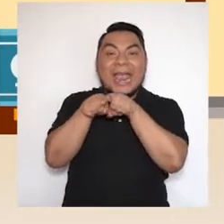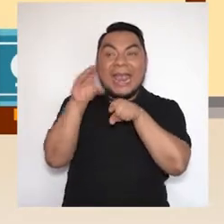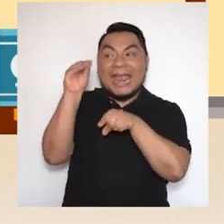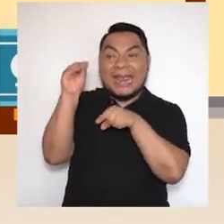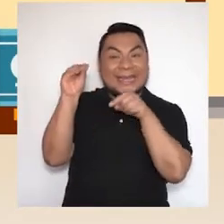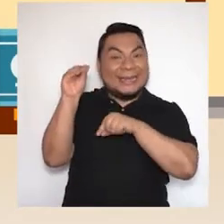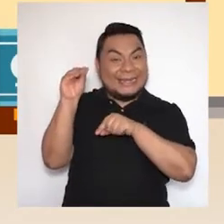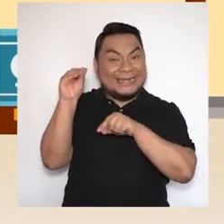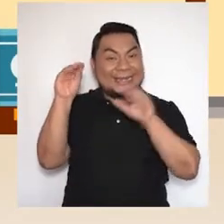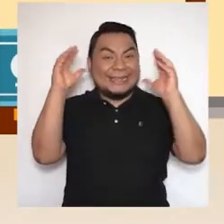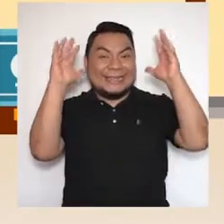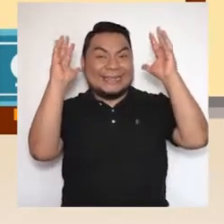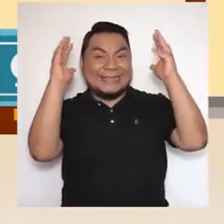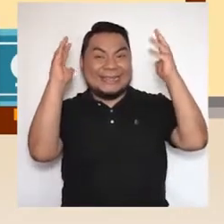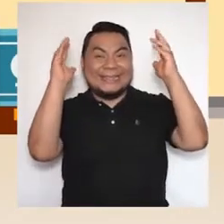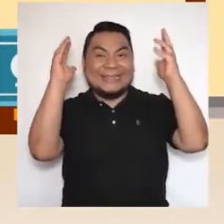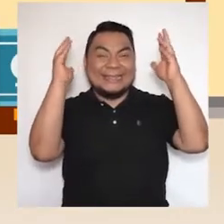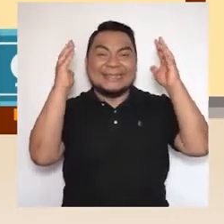calcetín!